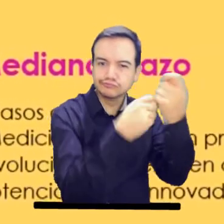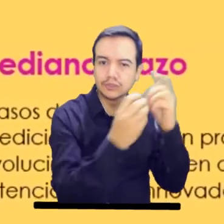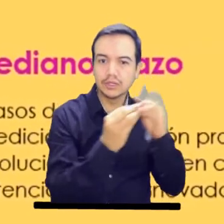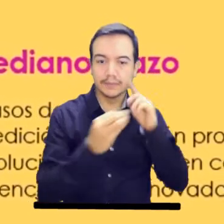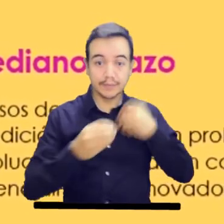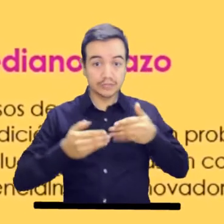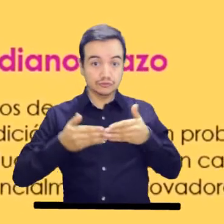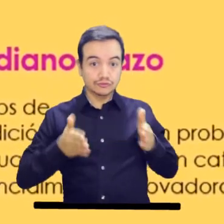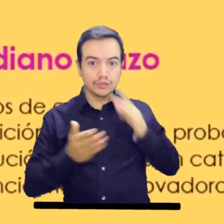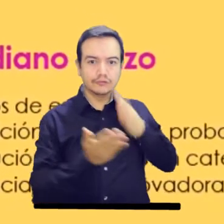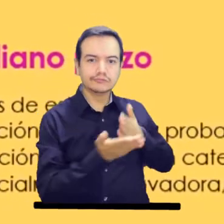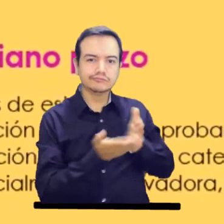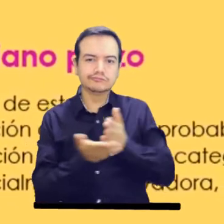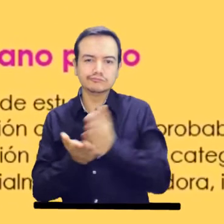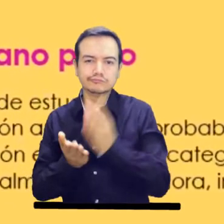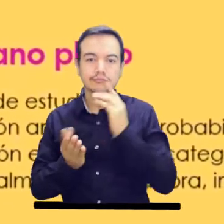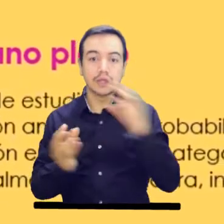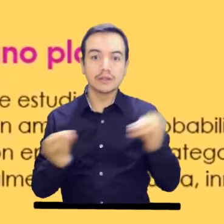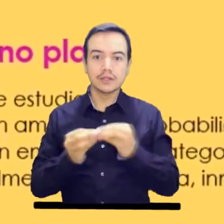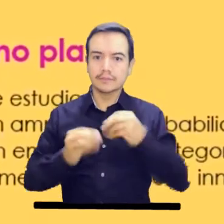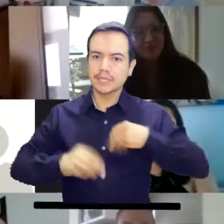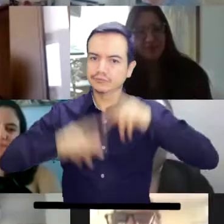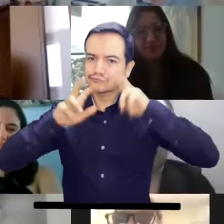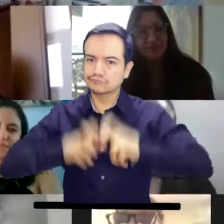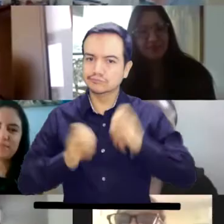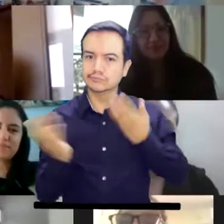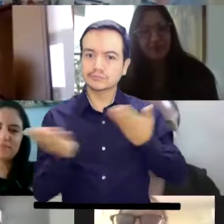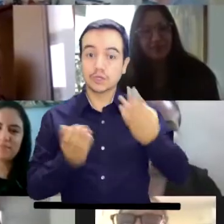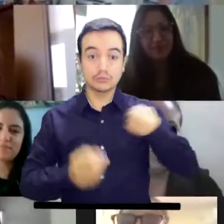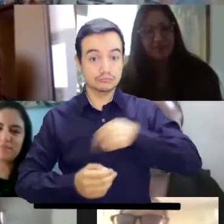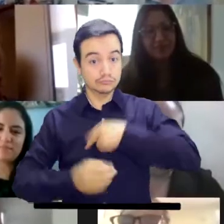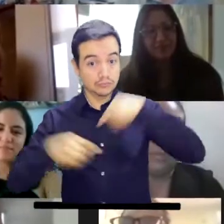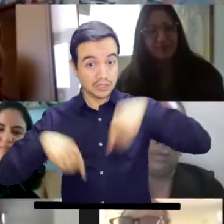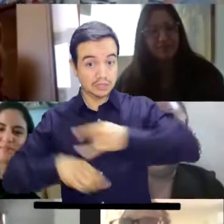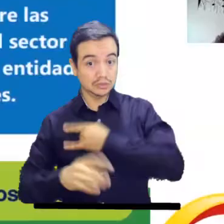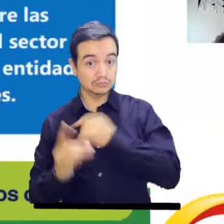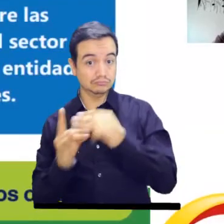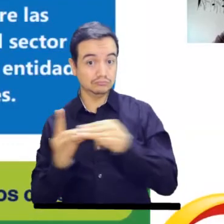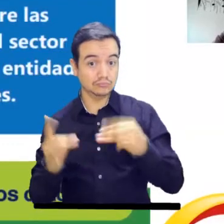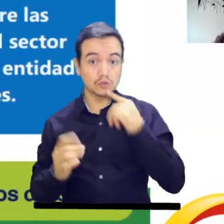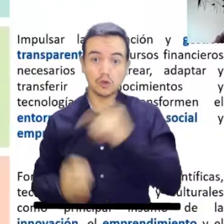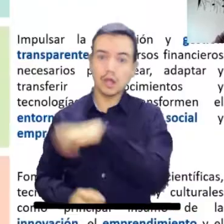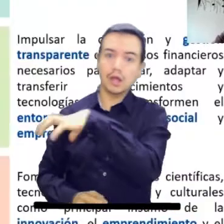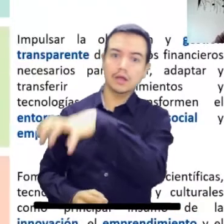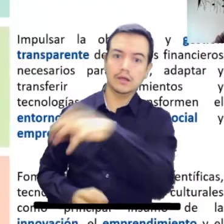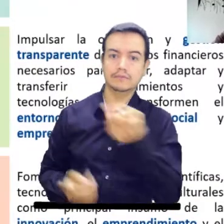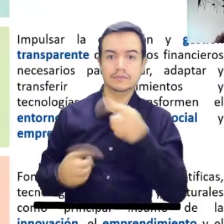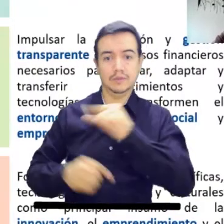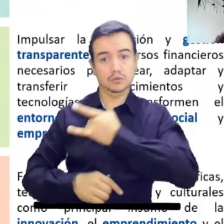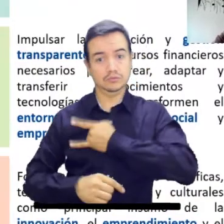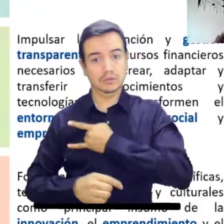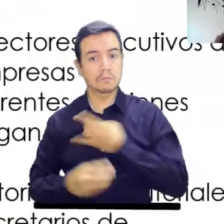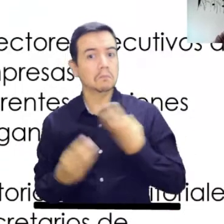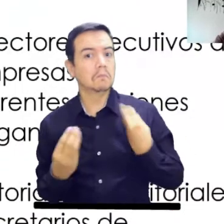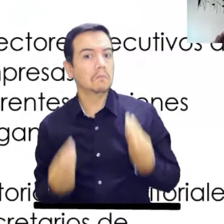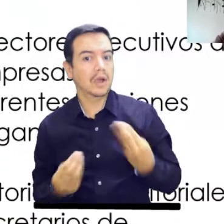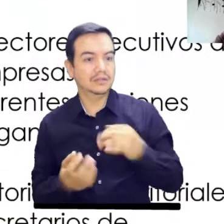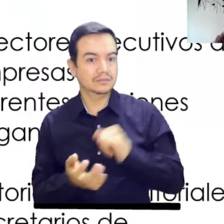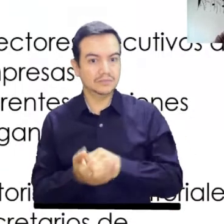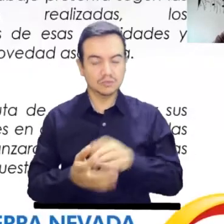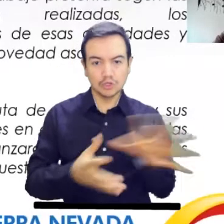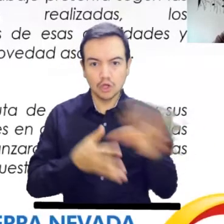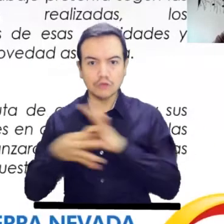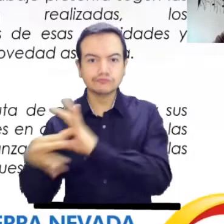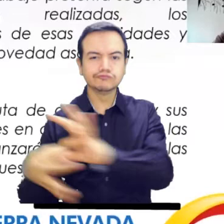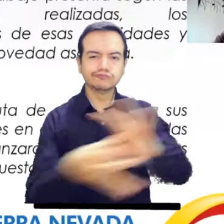oferta académica y los distintos servicios de investigación y extensión que podemos hacer las instituciones de educación superior para así unidos